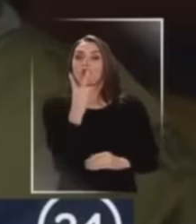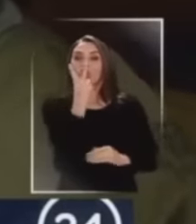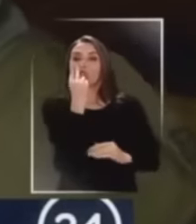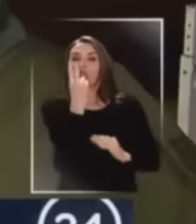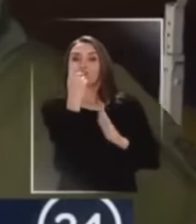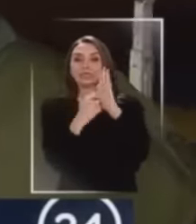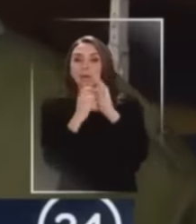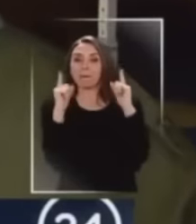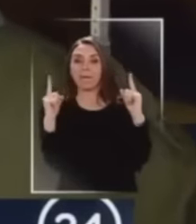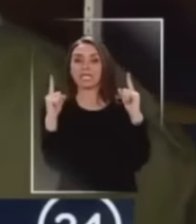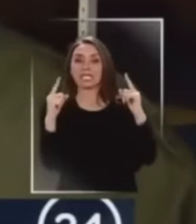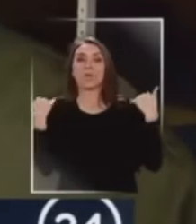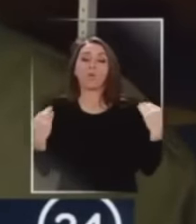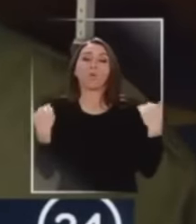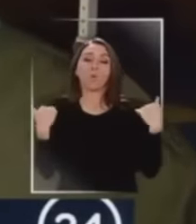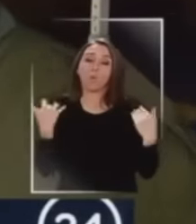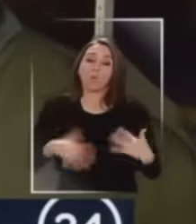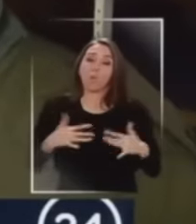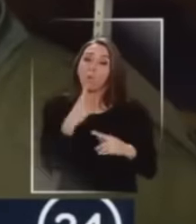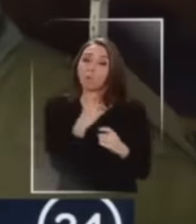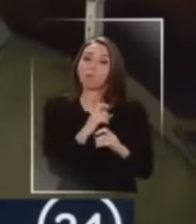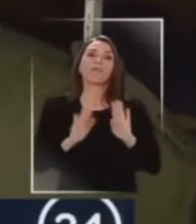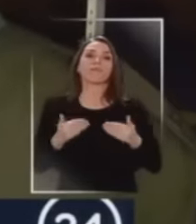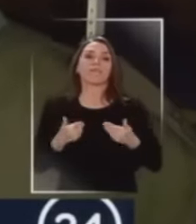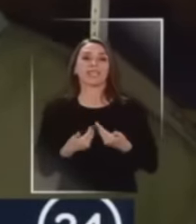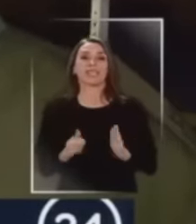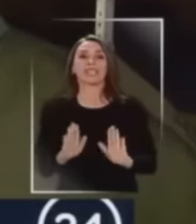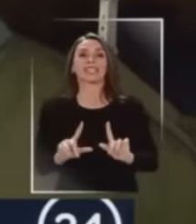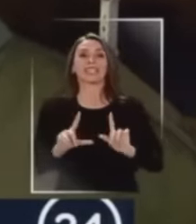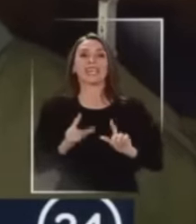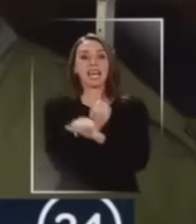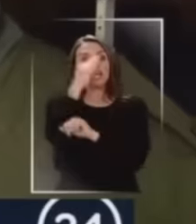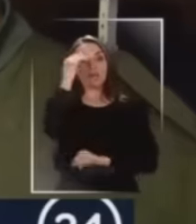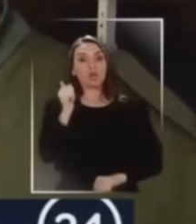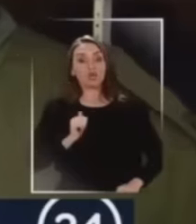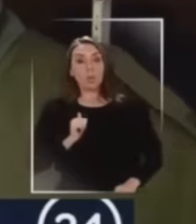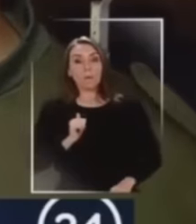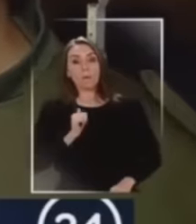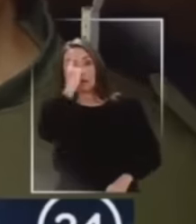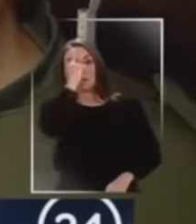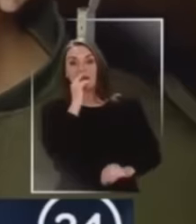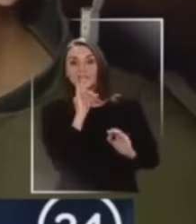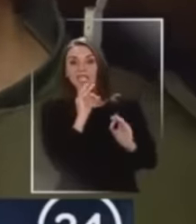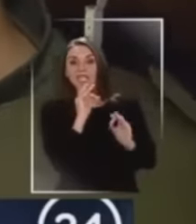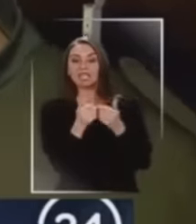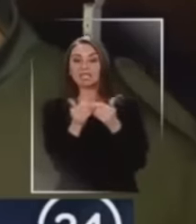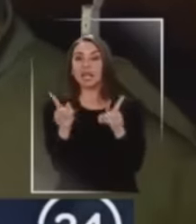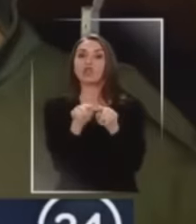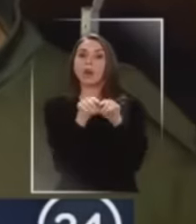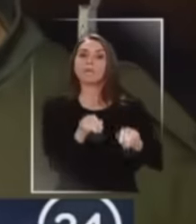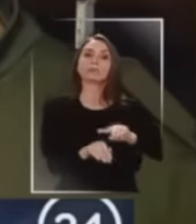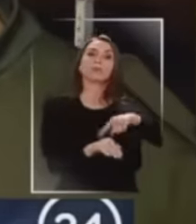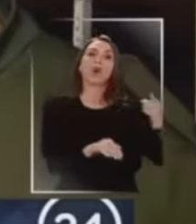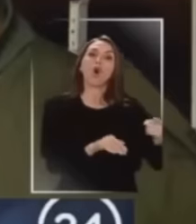de arduo entrenamiento. Después del egreso del carabinero, una vez que se cumple con el perfil de egreso, que no es lo mismo que el perfil